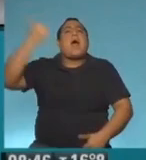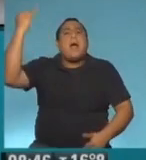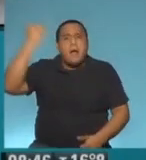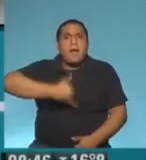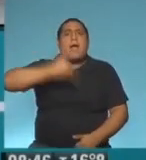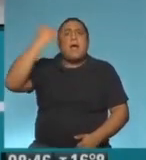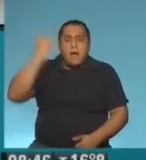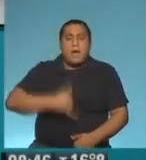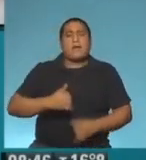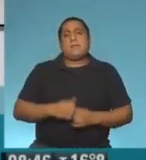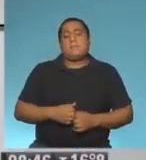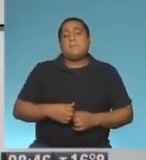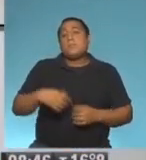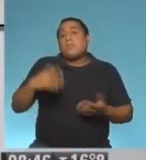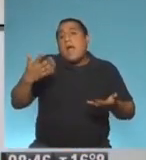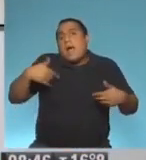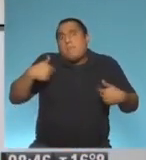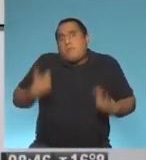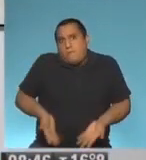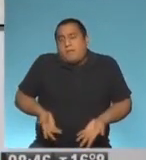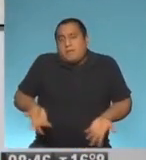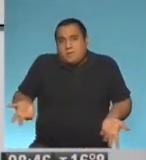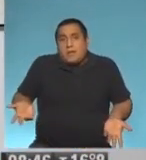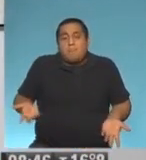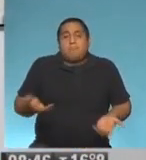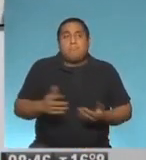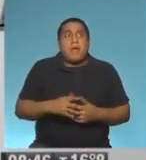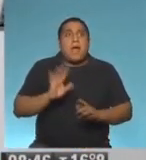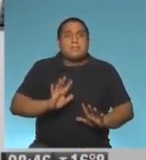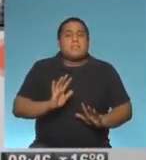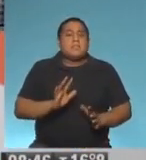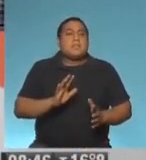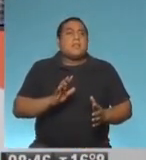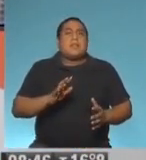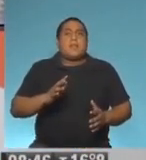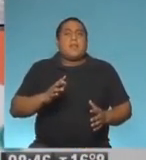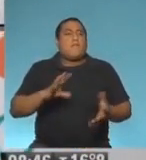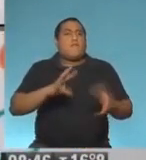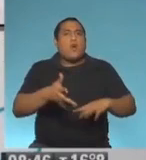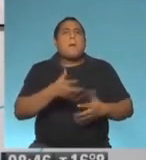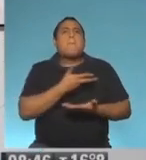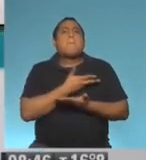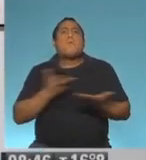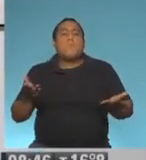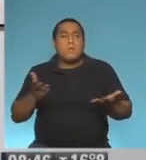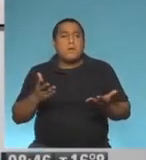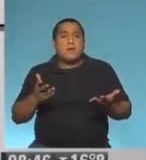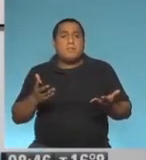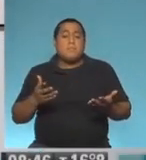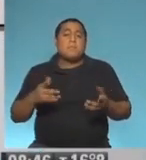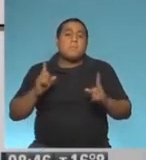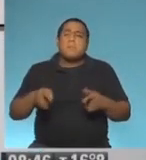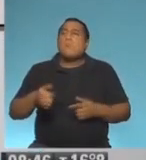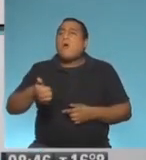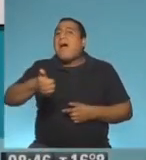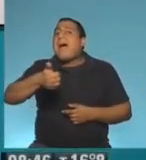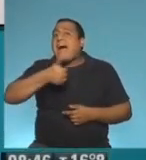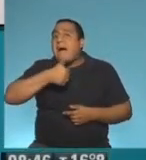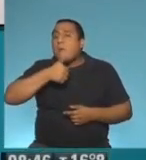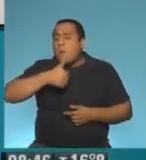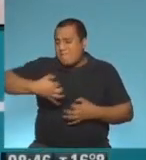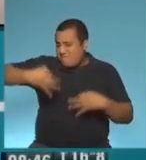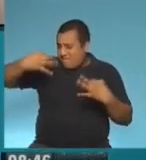vacunas y tenemos que aprovechar esta política pública que es tan importante así como el agua en buenas